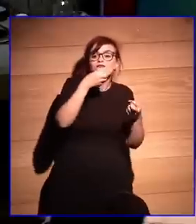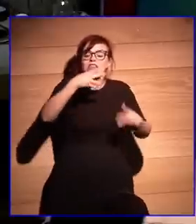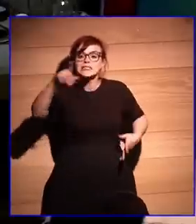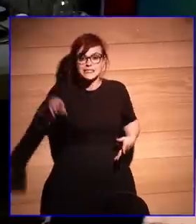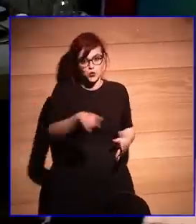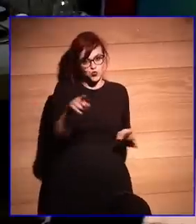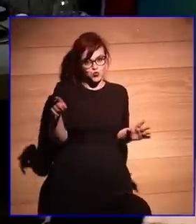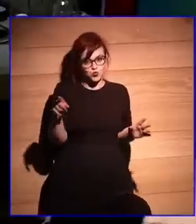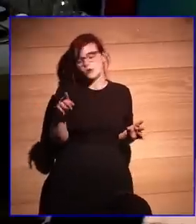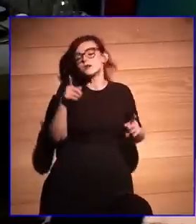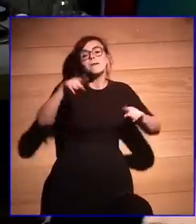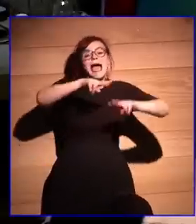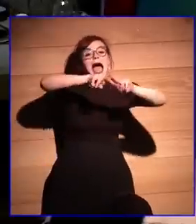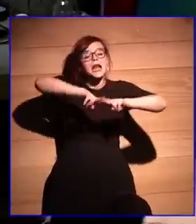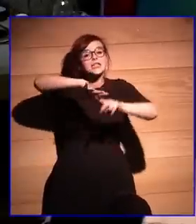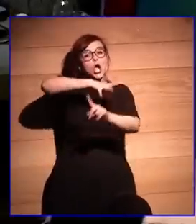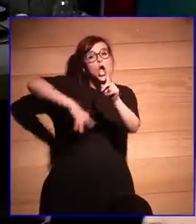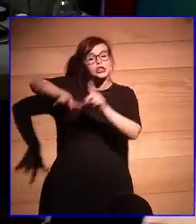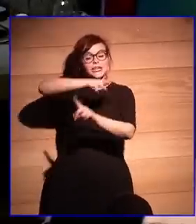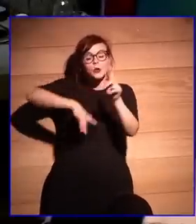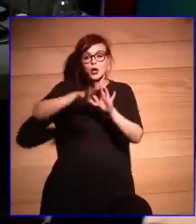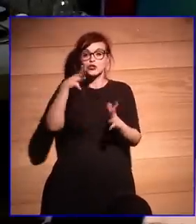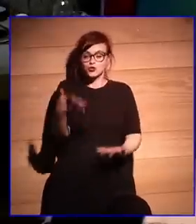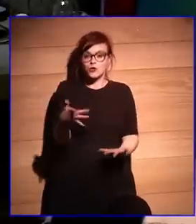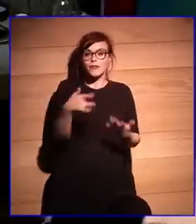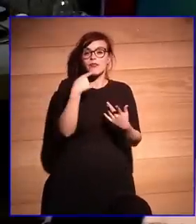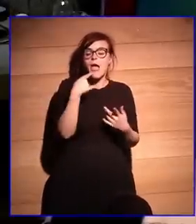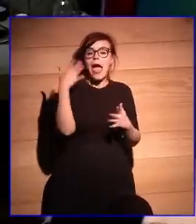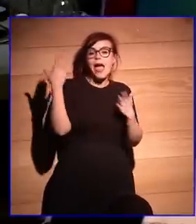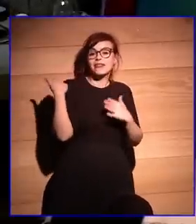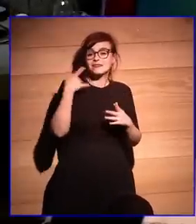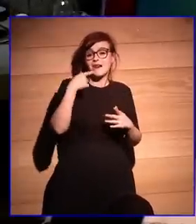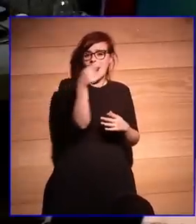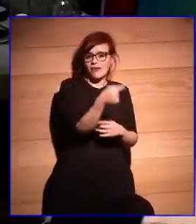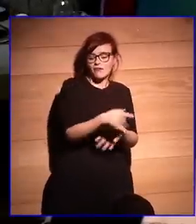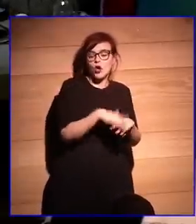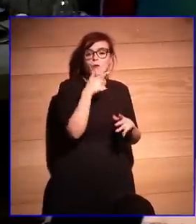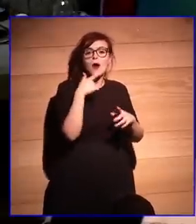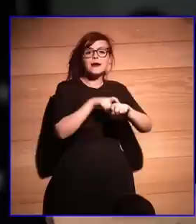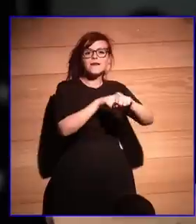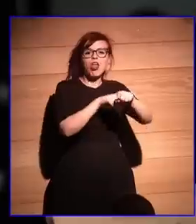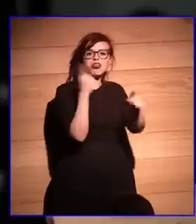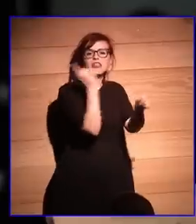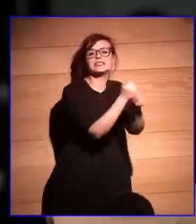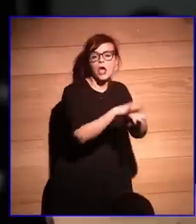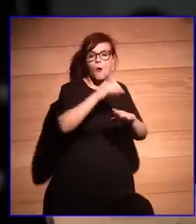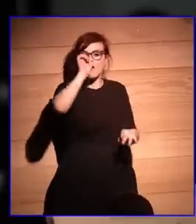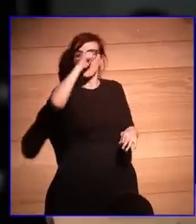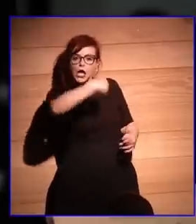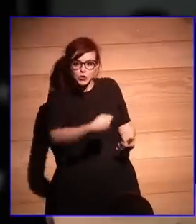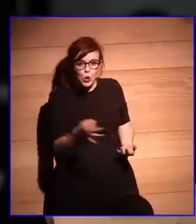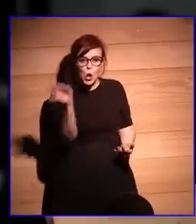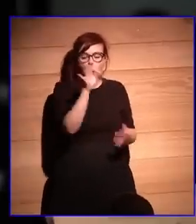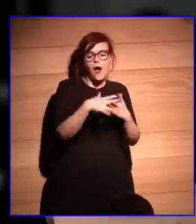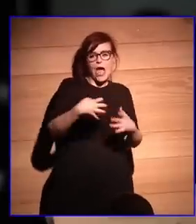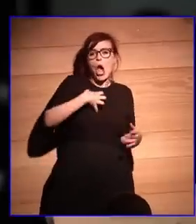que analizar los contextos. Por eso mencionaba antes los defectos. Es decir, que alguien sea racista o que sea borracho o